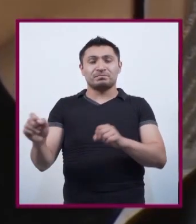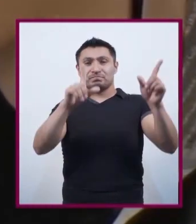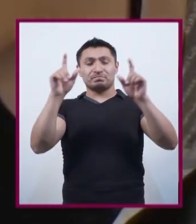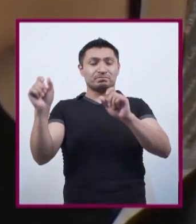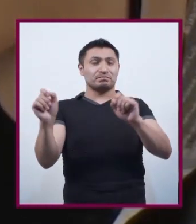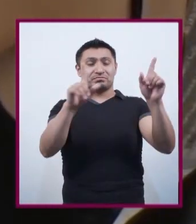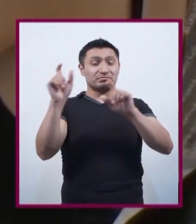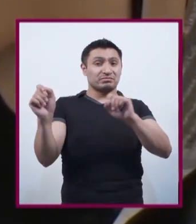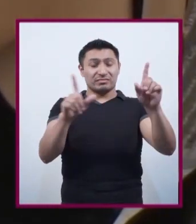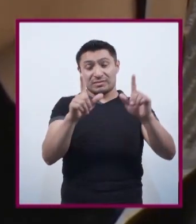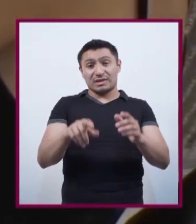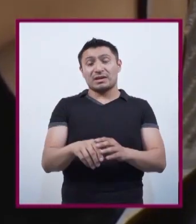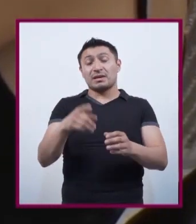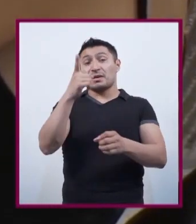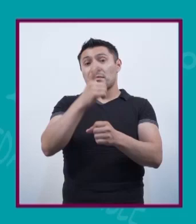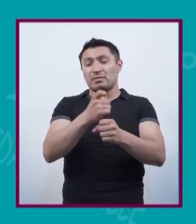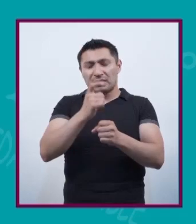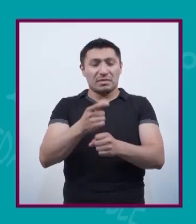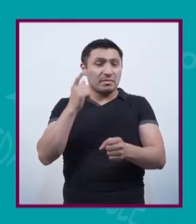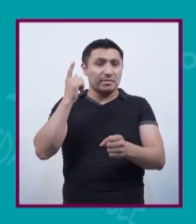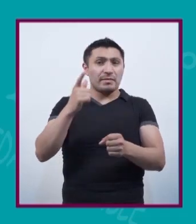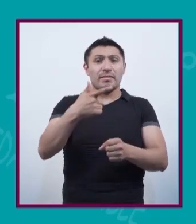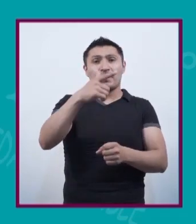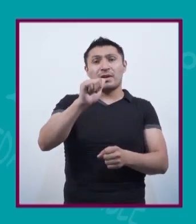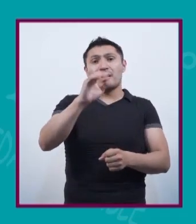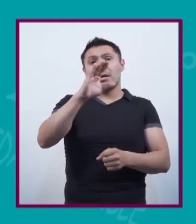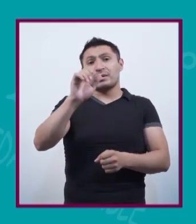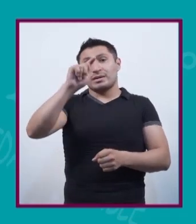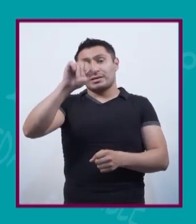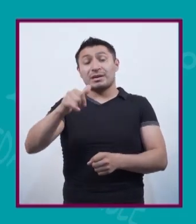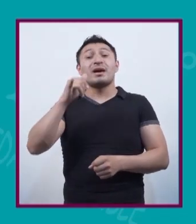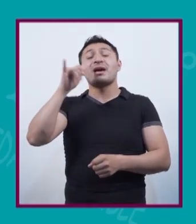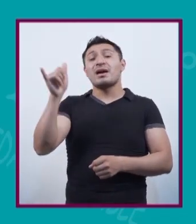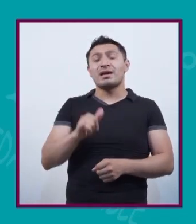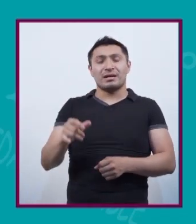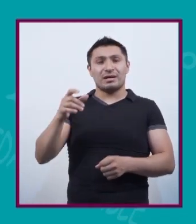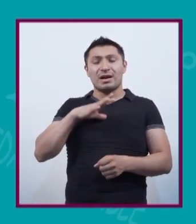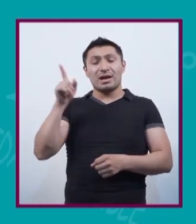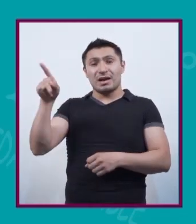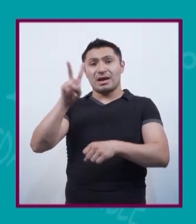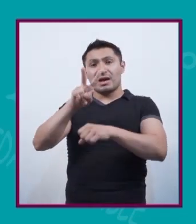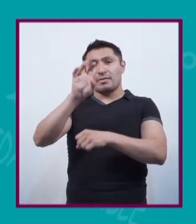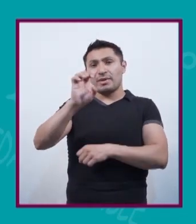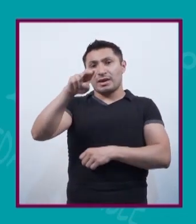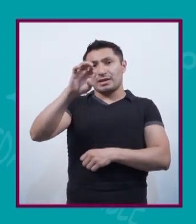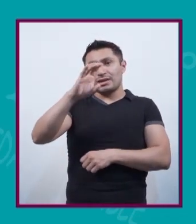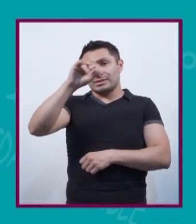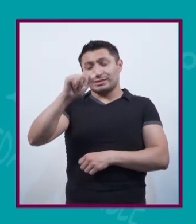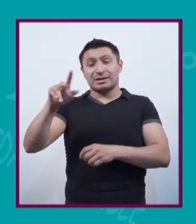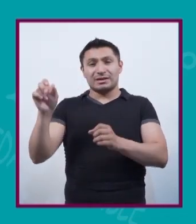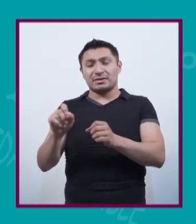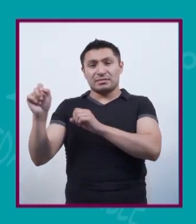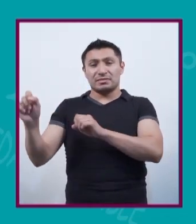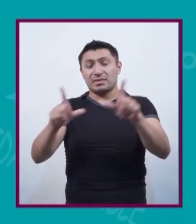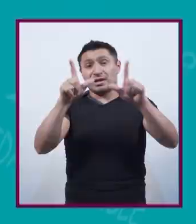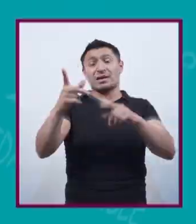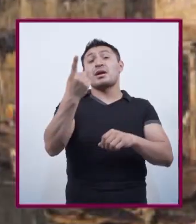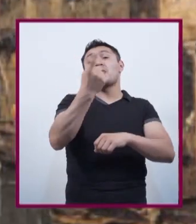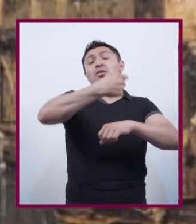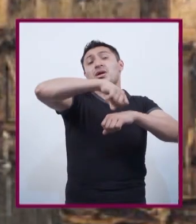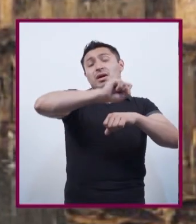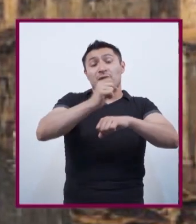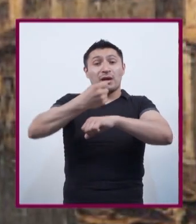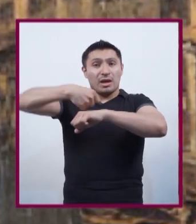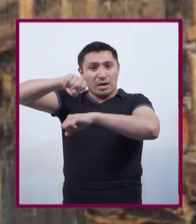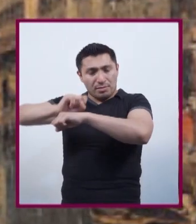publicaciones periódicas. La primera en aparecer, The Gazzetta, en italiano, que salió en Venecia y se publicó con una periodicidad semanal